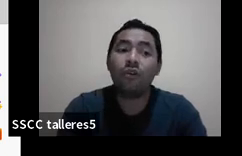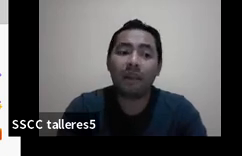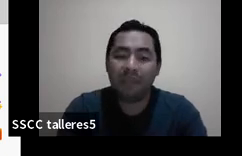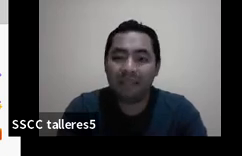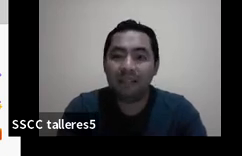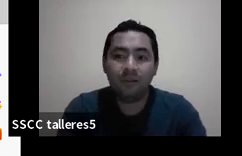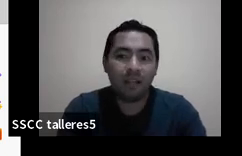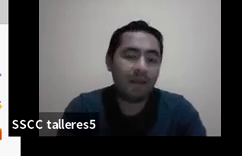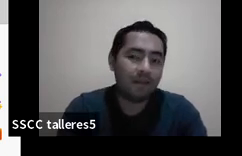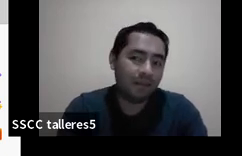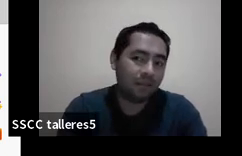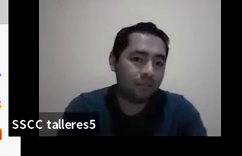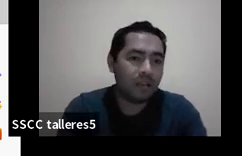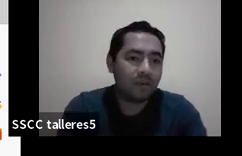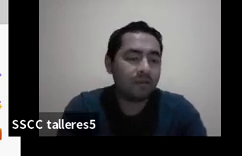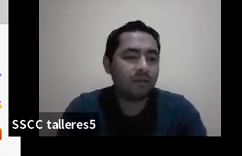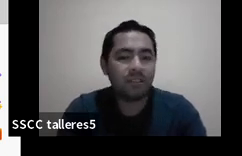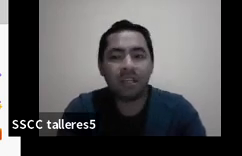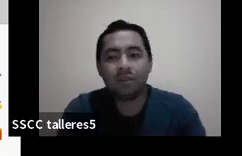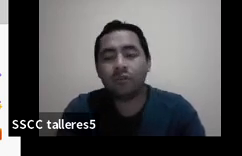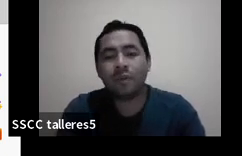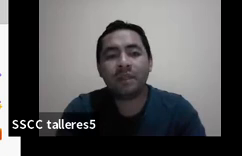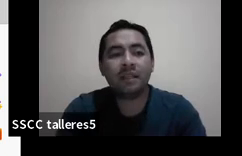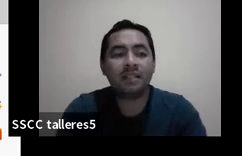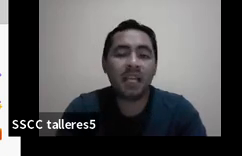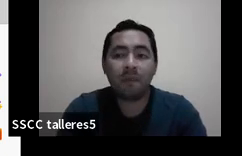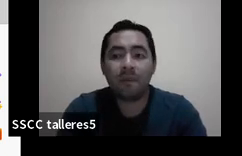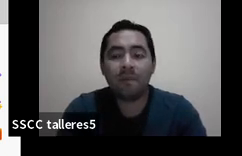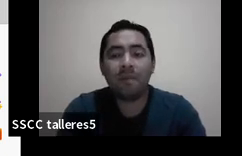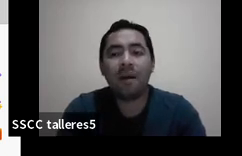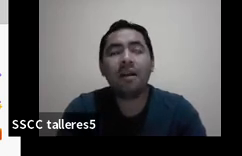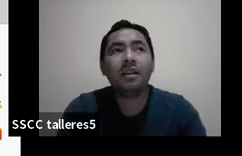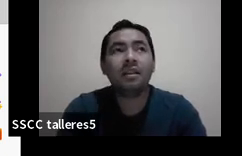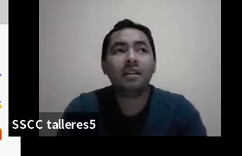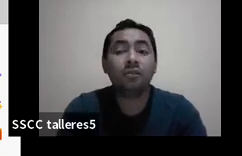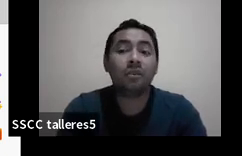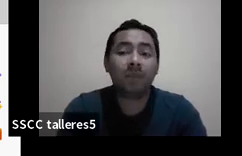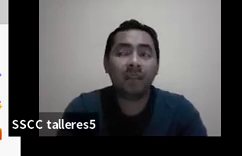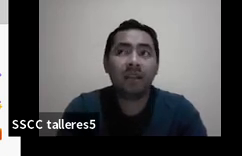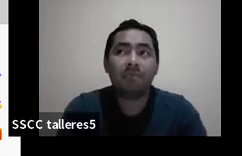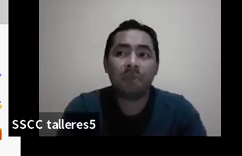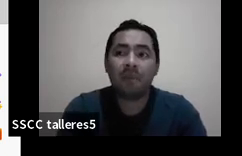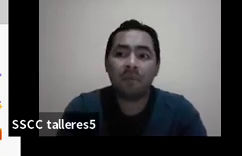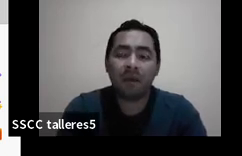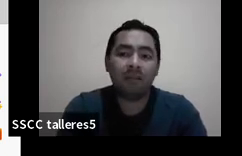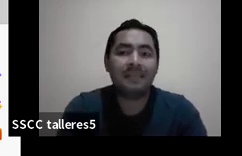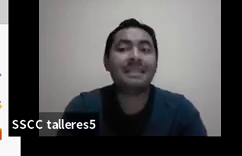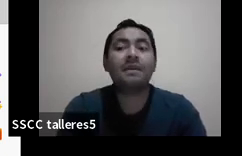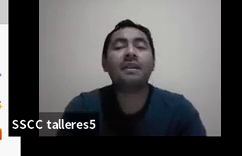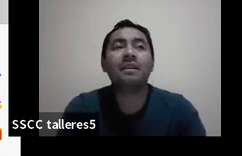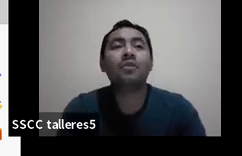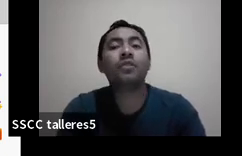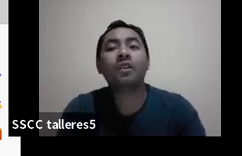escuchando o repitiendo las palabras que escuchabas, ¿no? De chiquito tu papá te decía papá, papá, y tú repetías papá, papá,